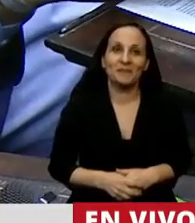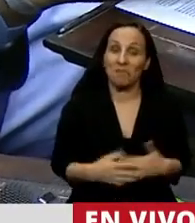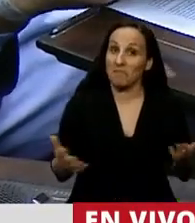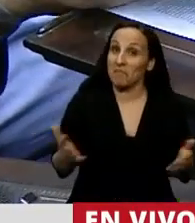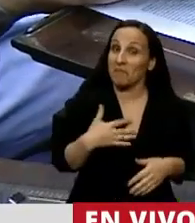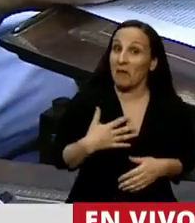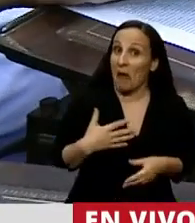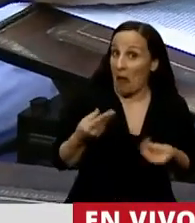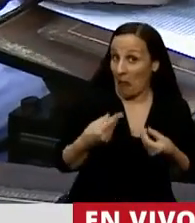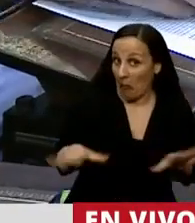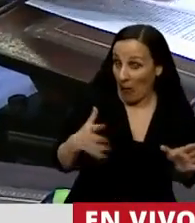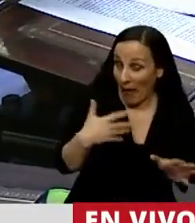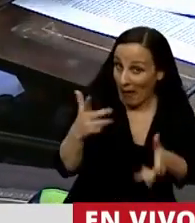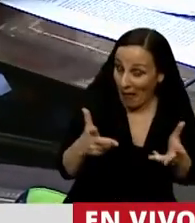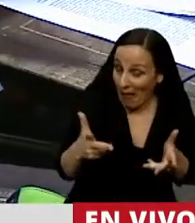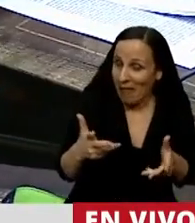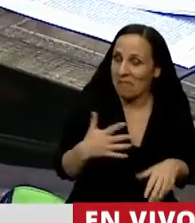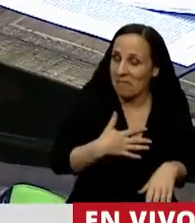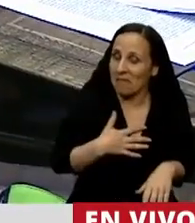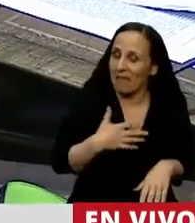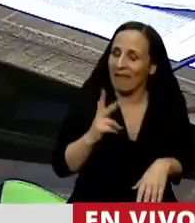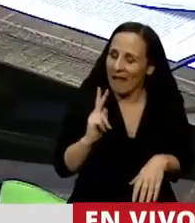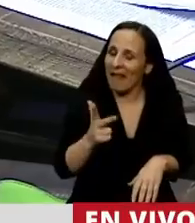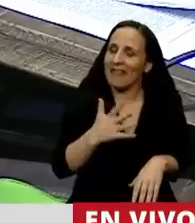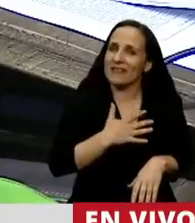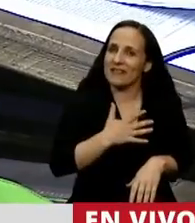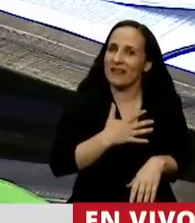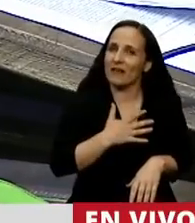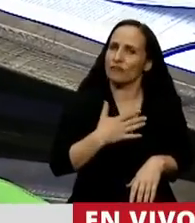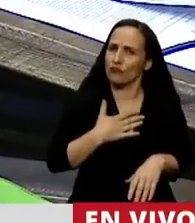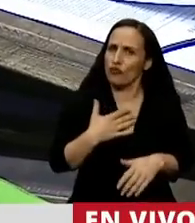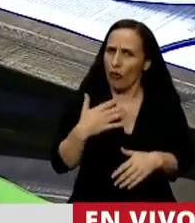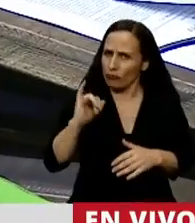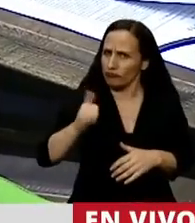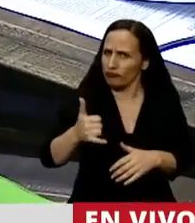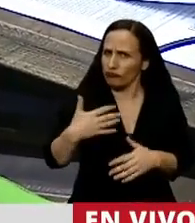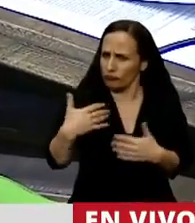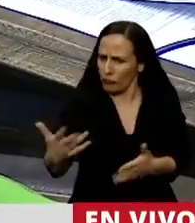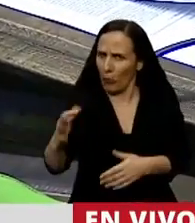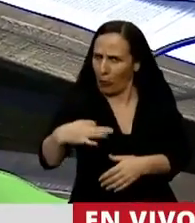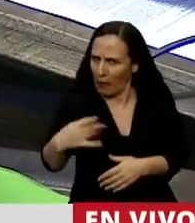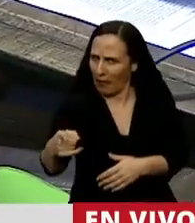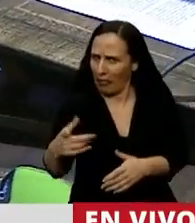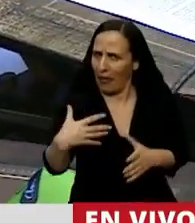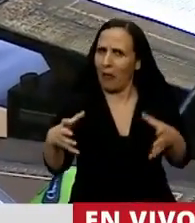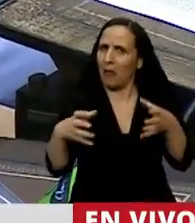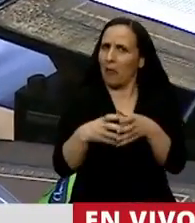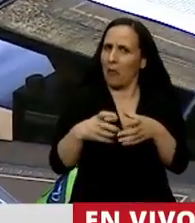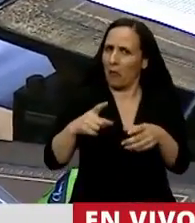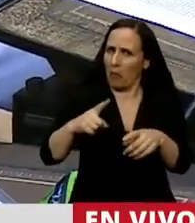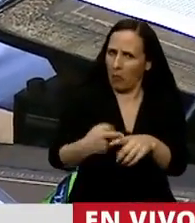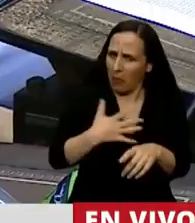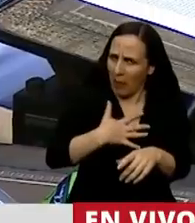Voy a arrancar diciendo que yo también estoy a favor de la vida. Milito en un partido que ha